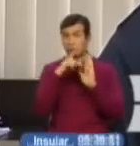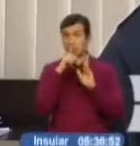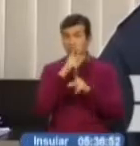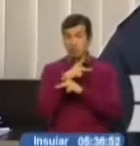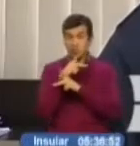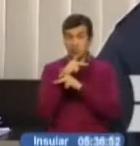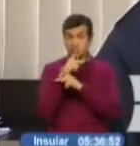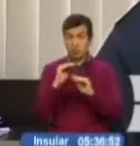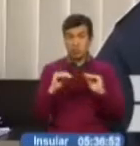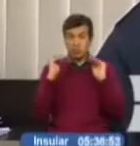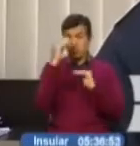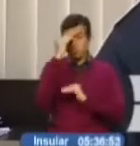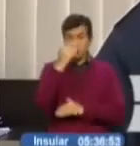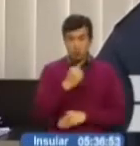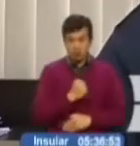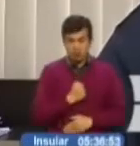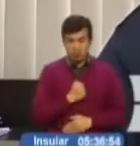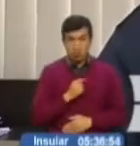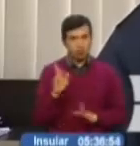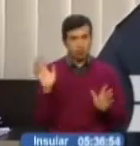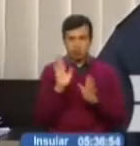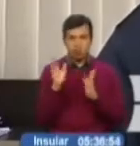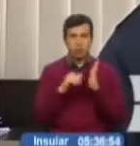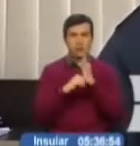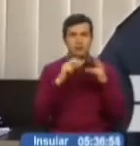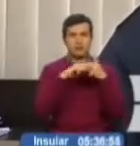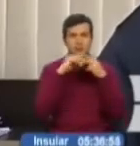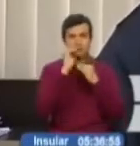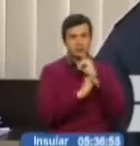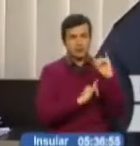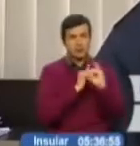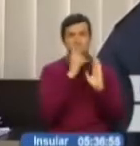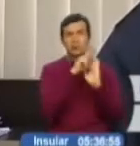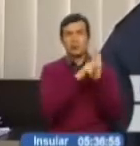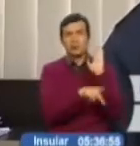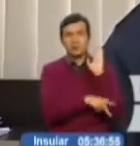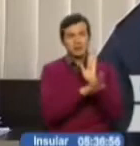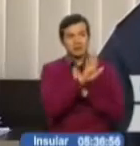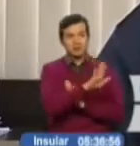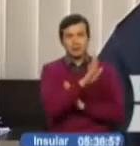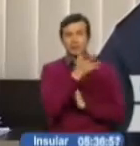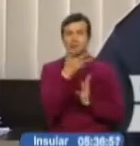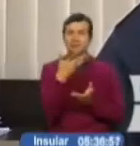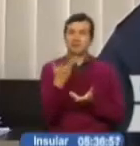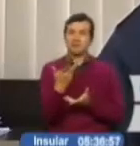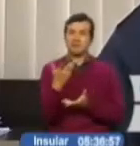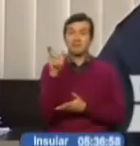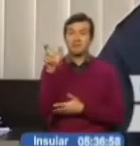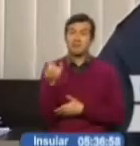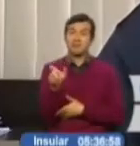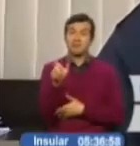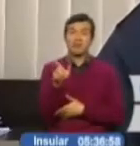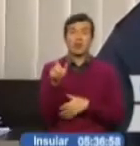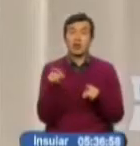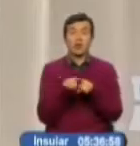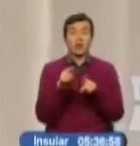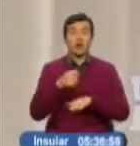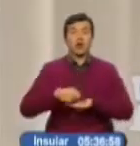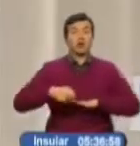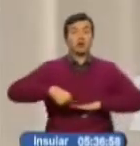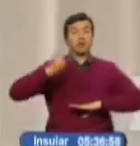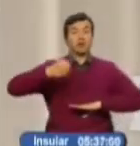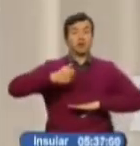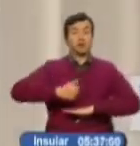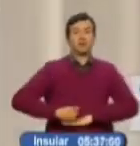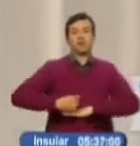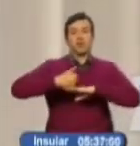Educación Superior, lo ha dicho los cancilleres, lo ha dicho el Parlamento, y no ha podido descartarlo en este caso el Tribunal Andino.